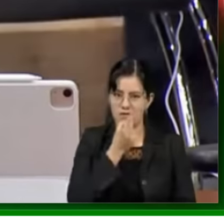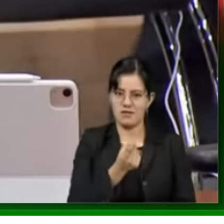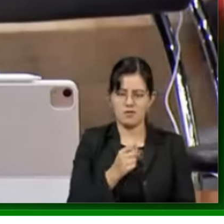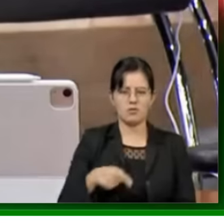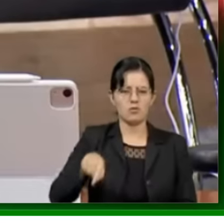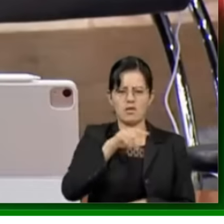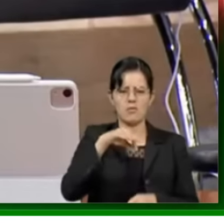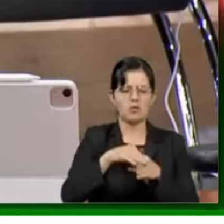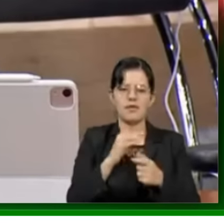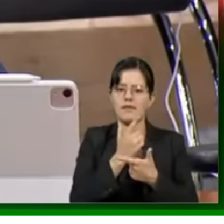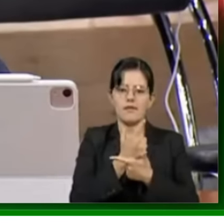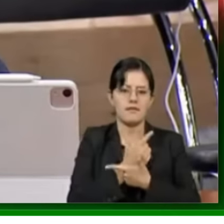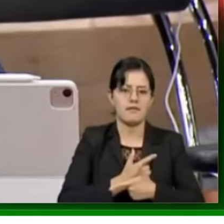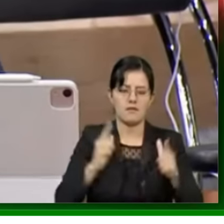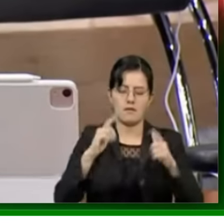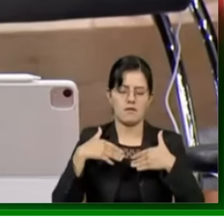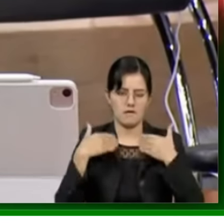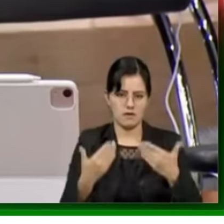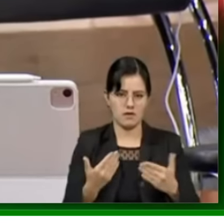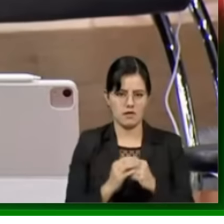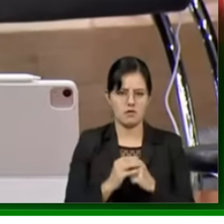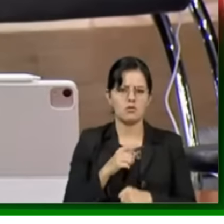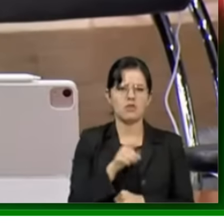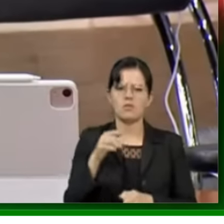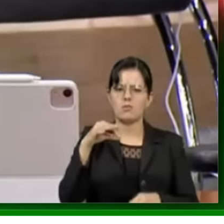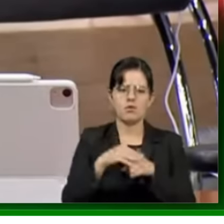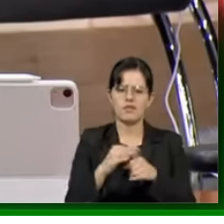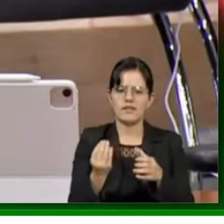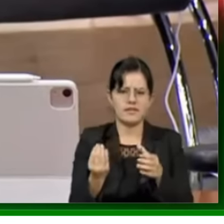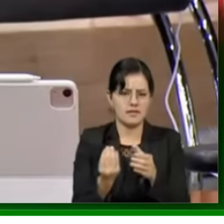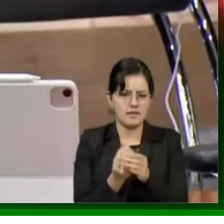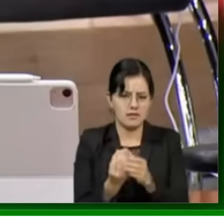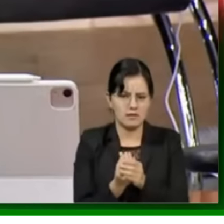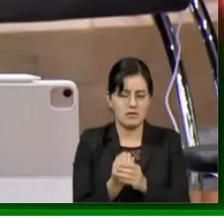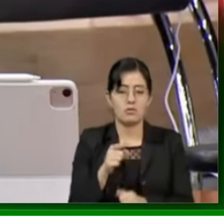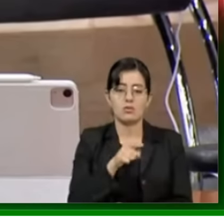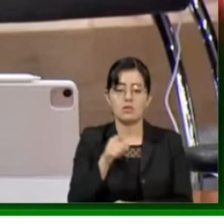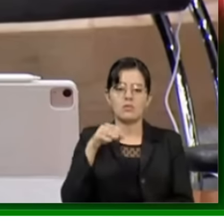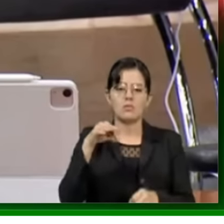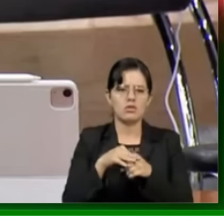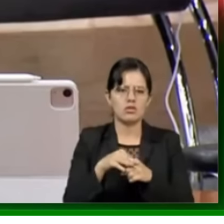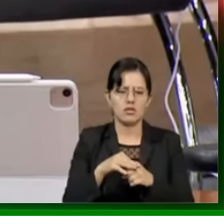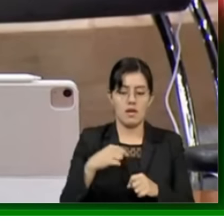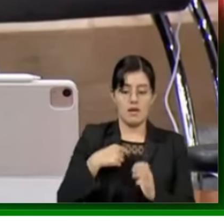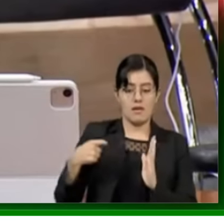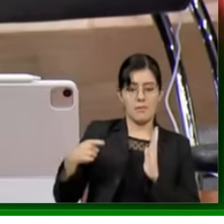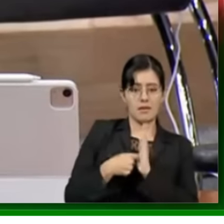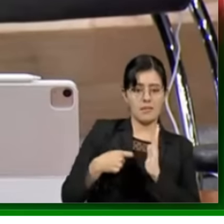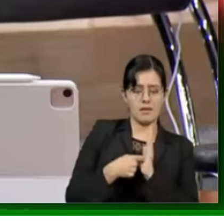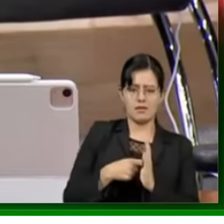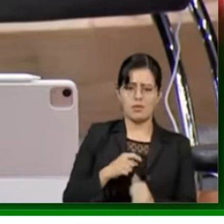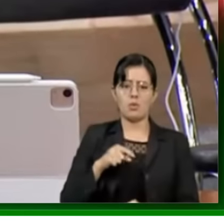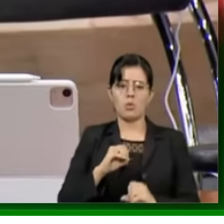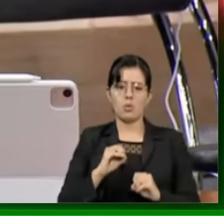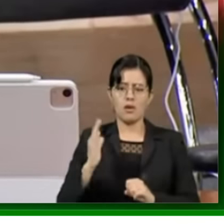voten en libertad y voten en secreto y voten sin presiones sin